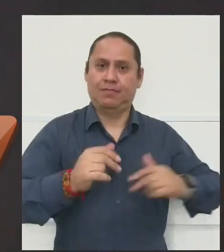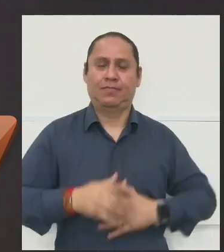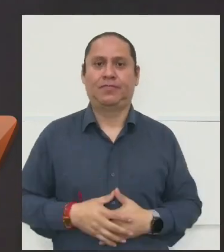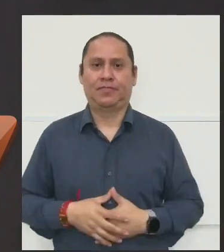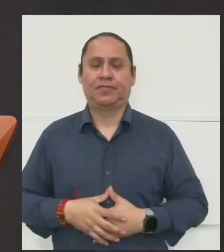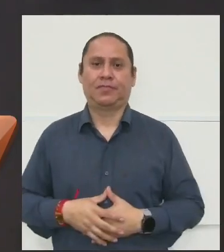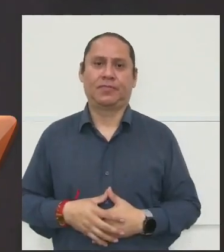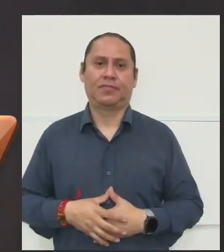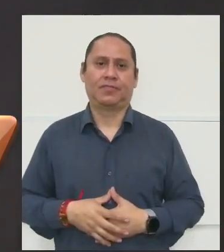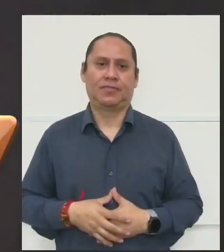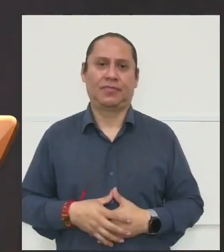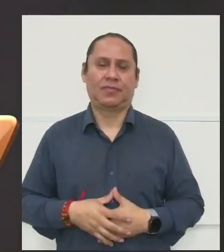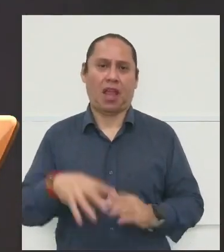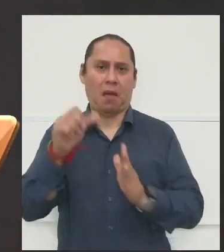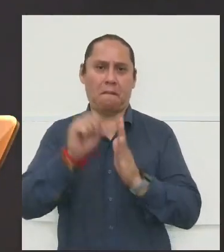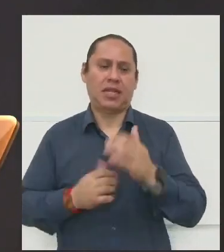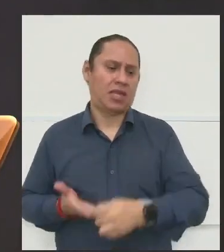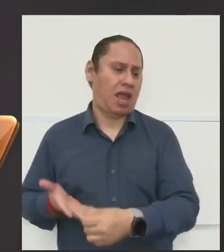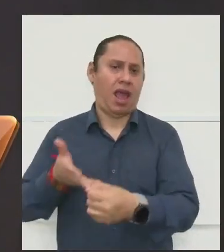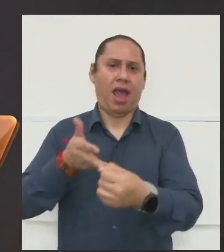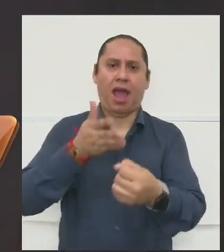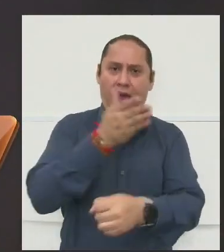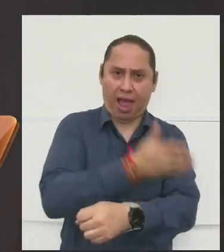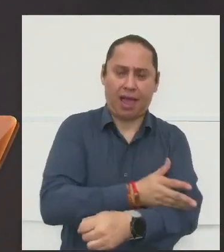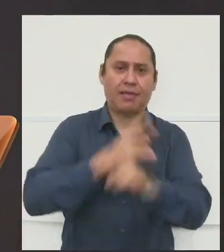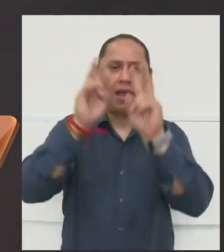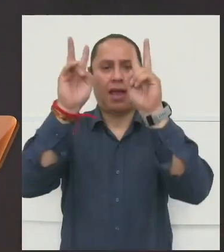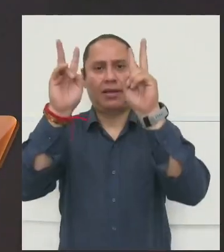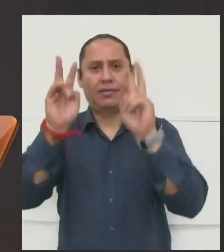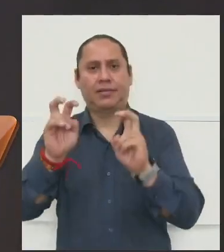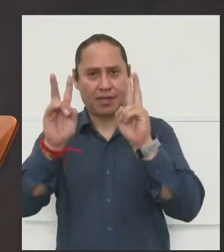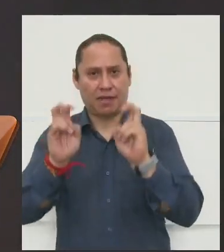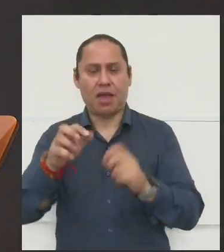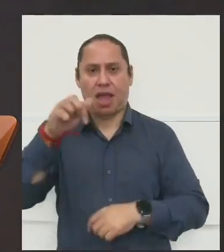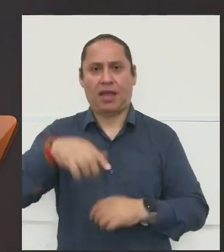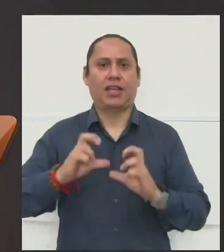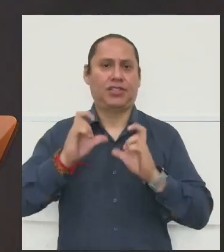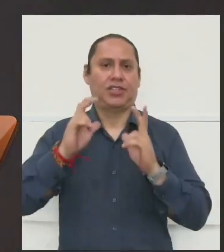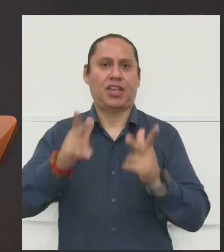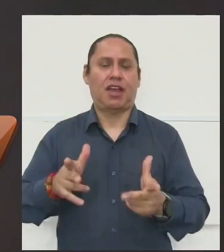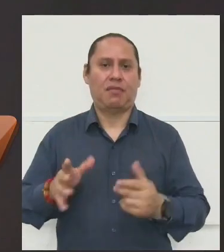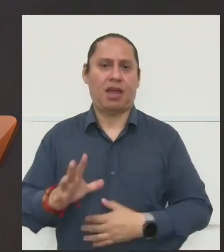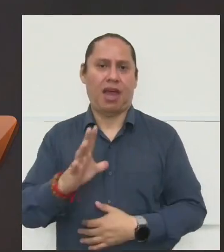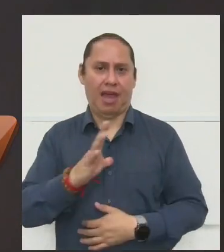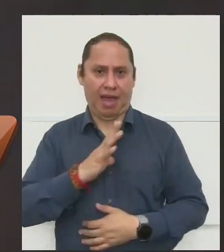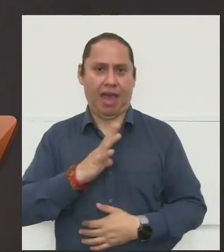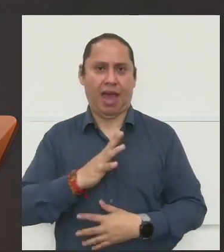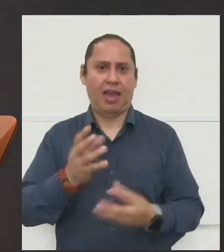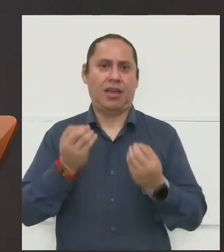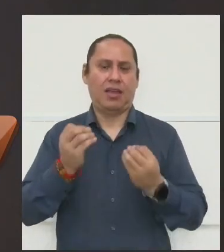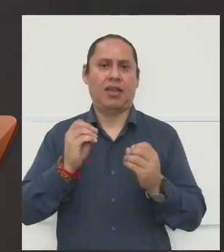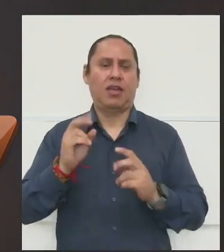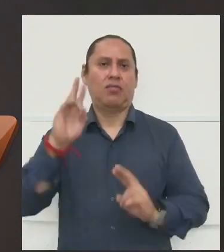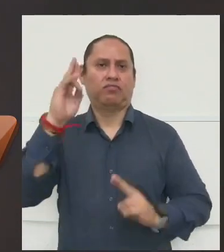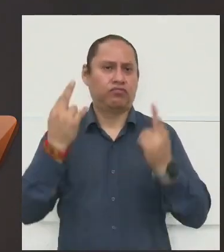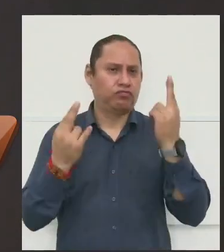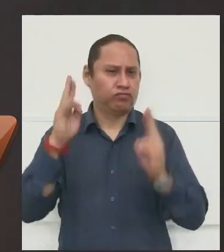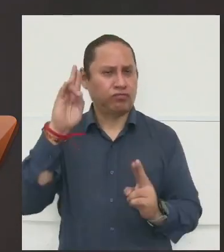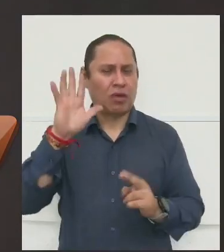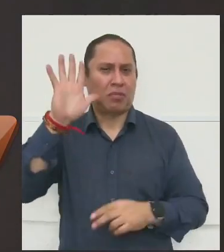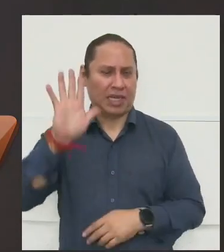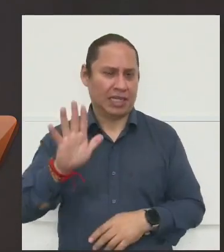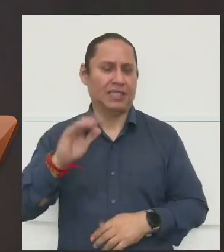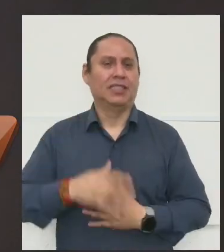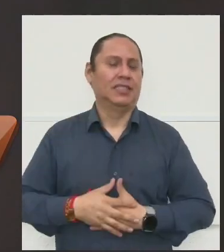desde meses anteriores hemos venido posicionando el tema derivado de que en Chiapas existe un movimiento de parteras llamado nichim y no